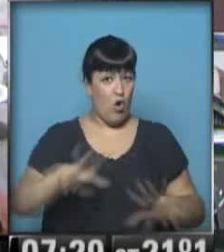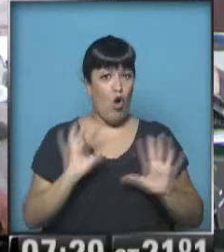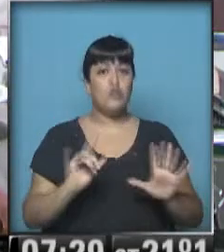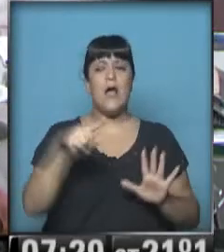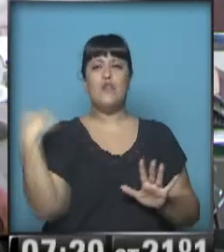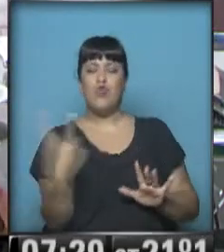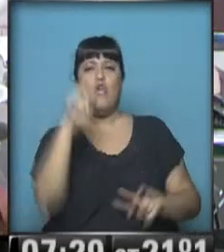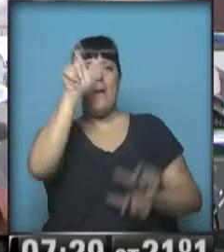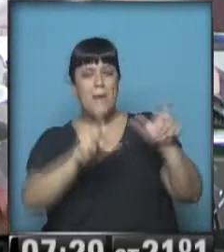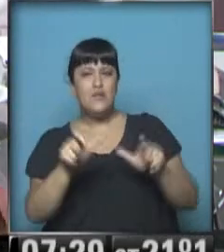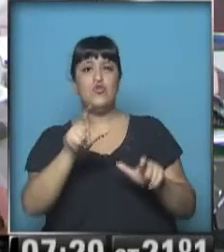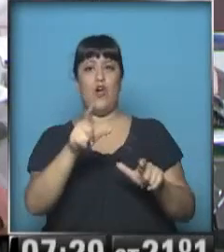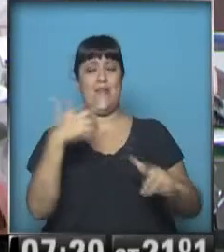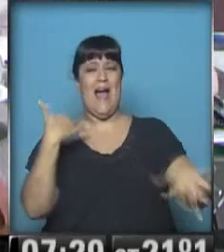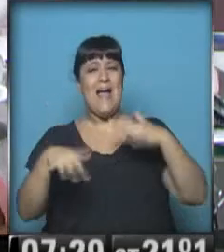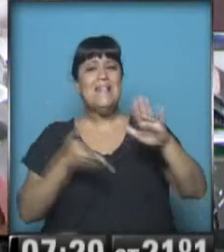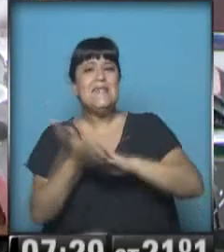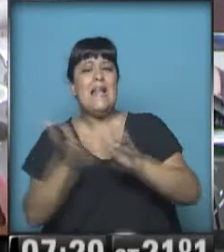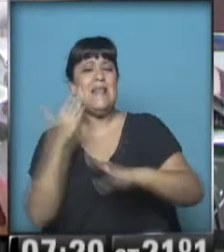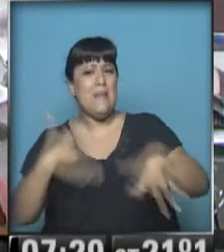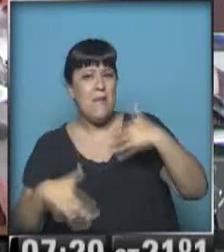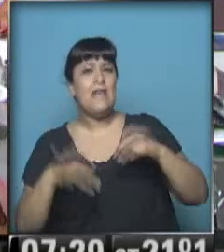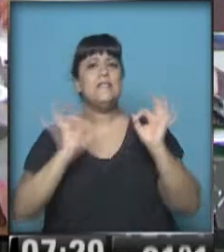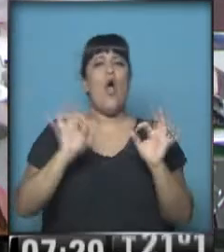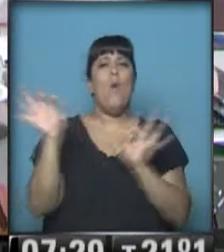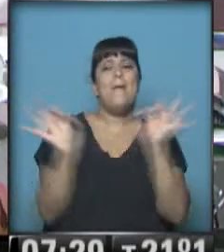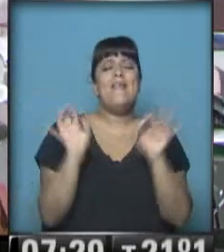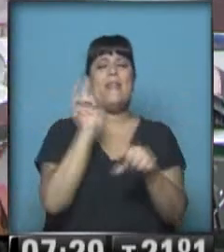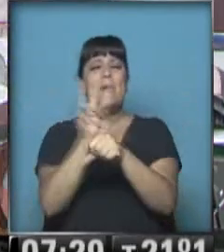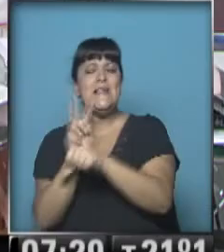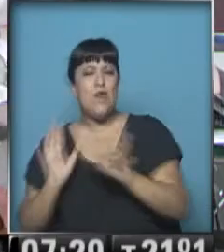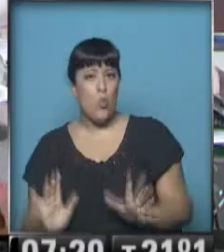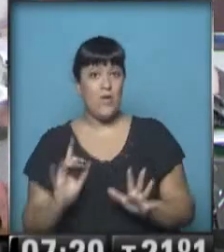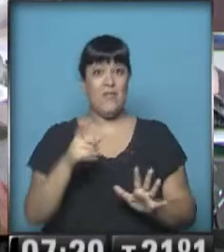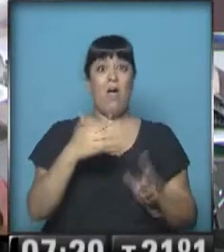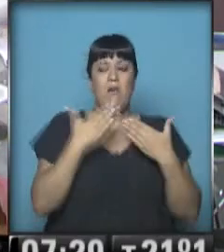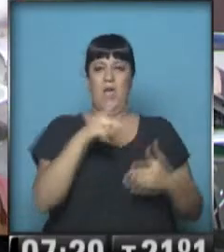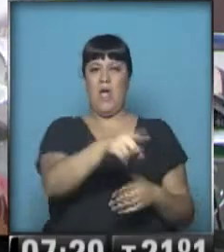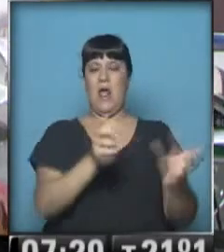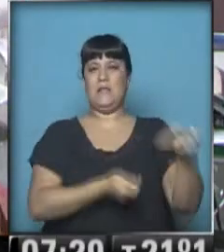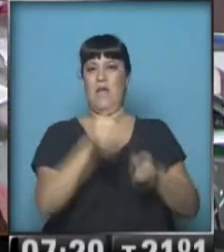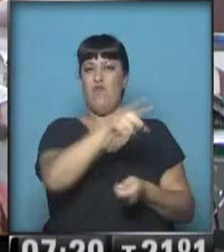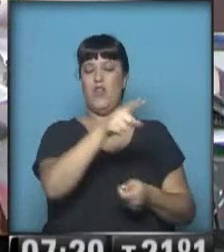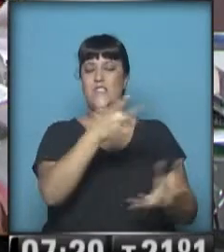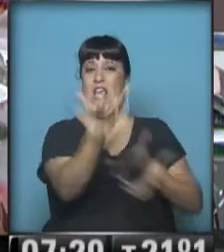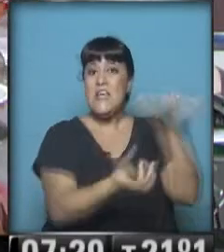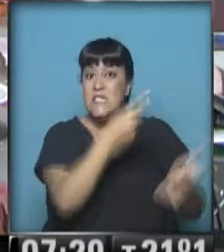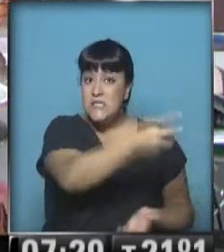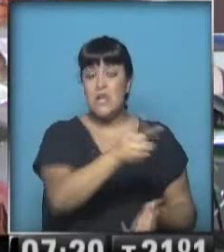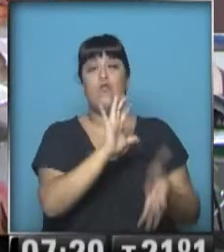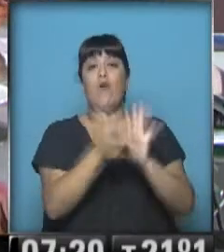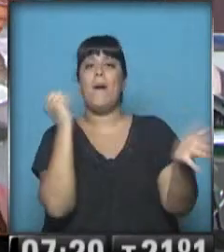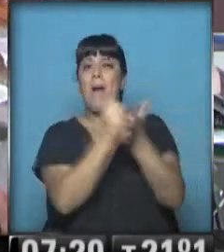empezamos a tener en cuenta salida de emergencia, cuáles son las medidas de seguridad que uno tiene que prever ante cualquier circunstancia, así que también marcó un antes y un